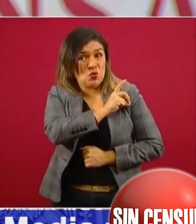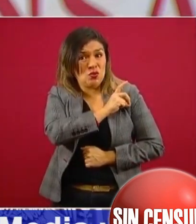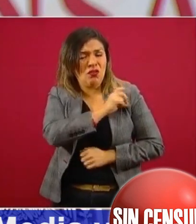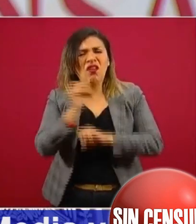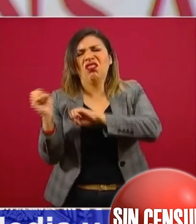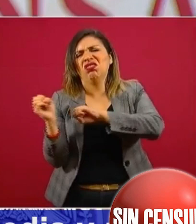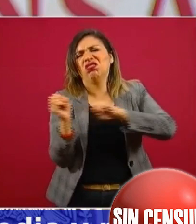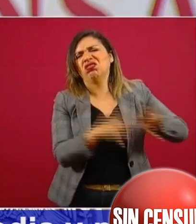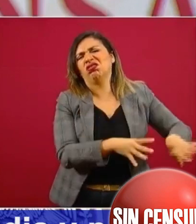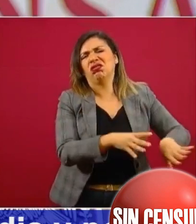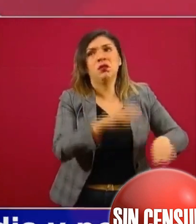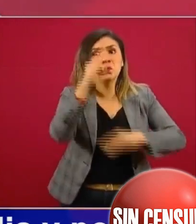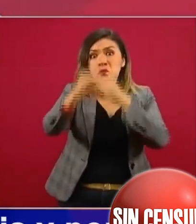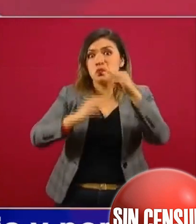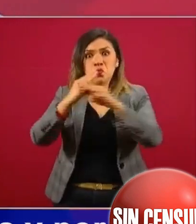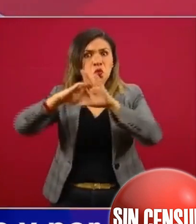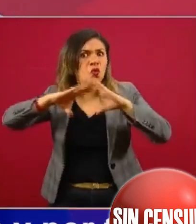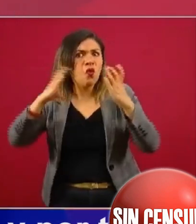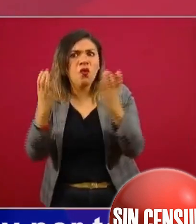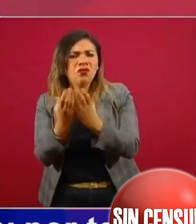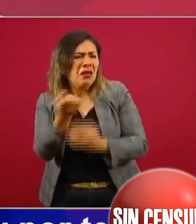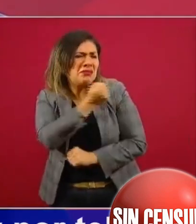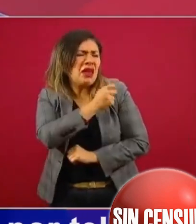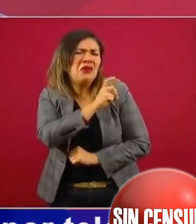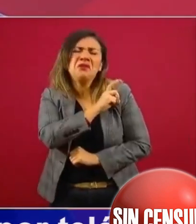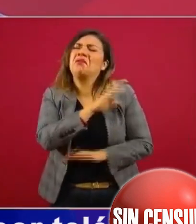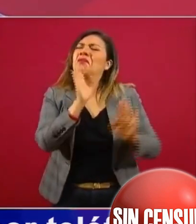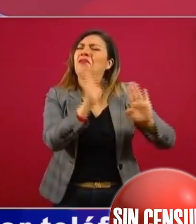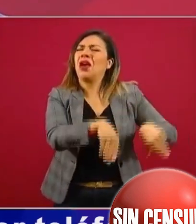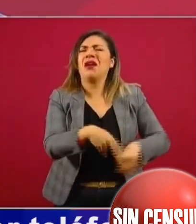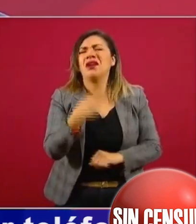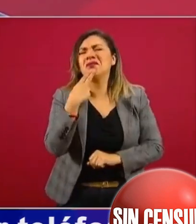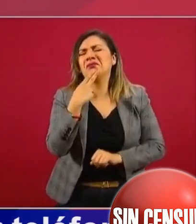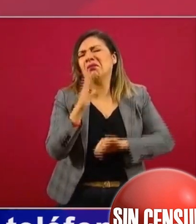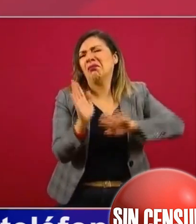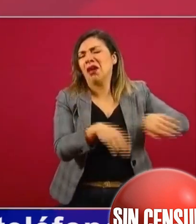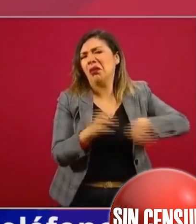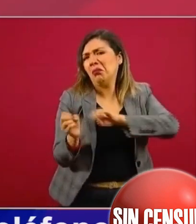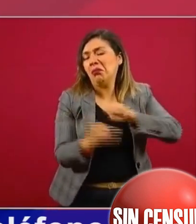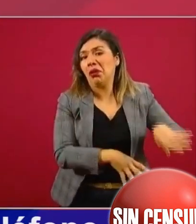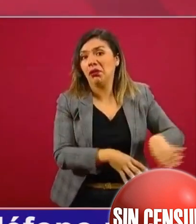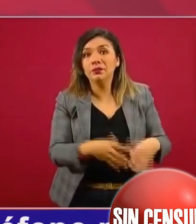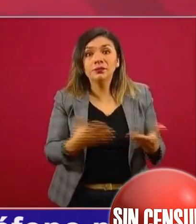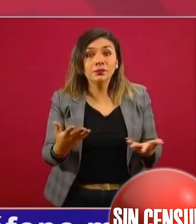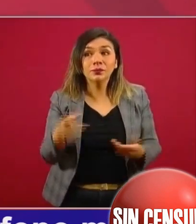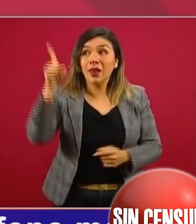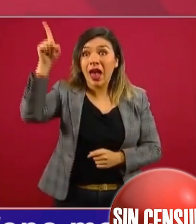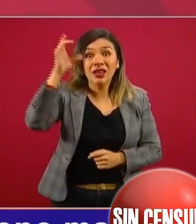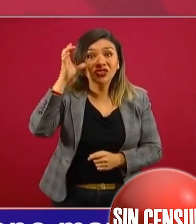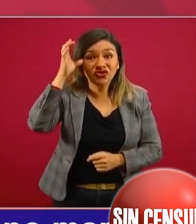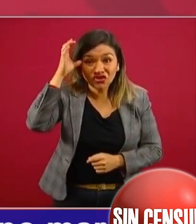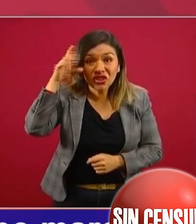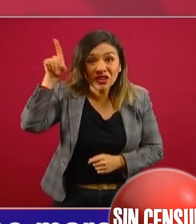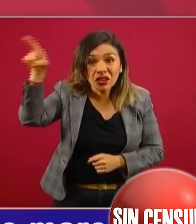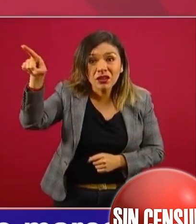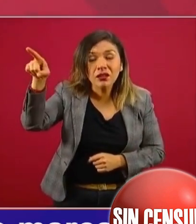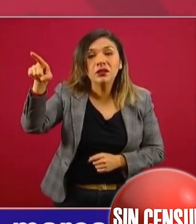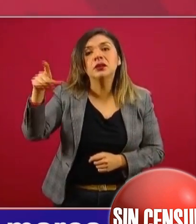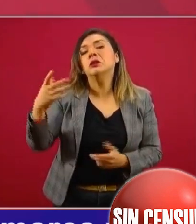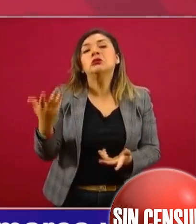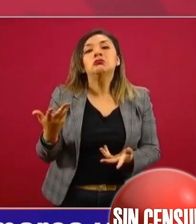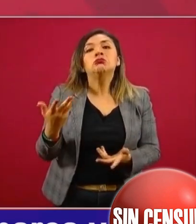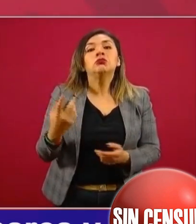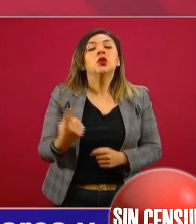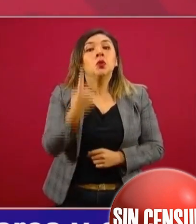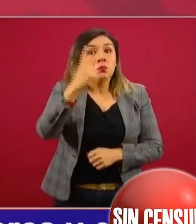mundo. En ese escrito hablo de que en China, uno